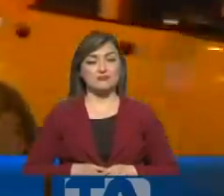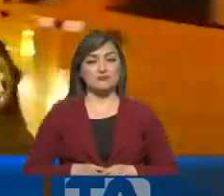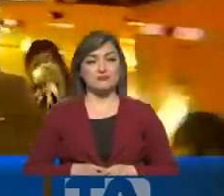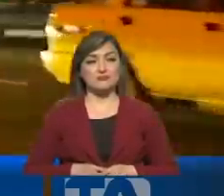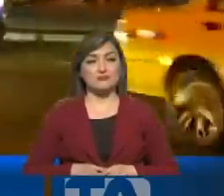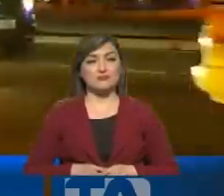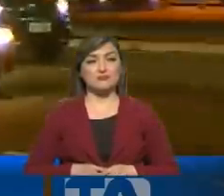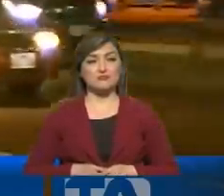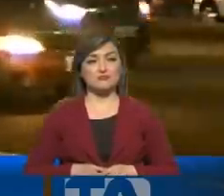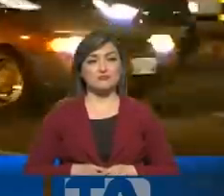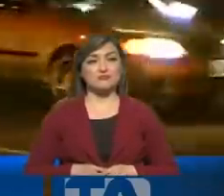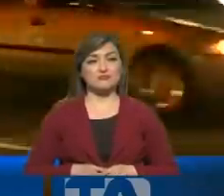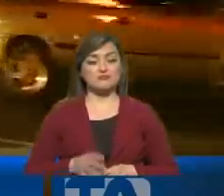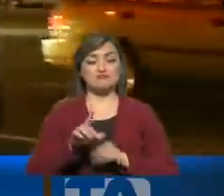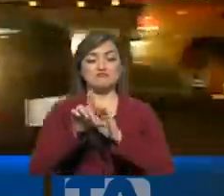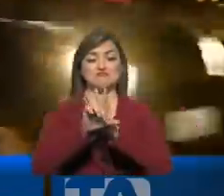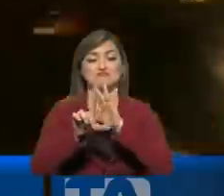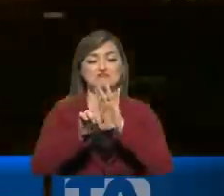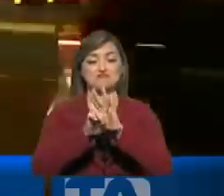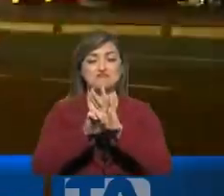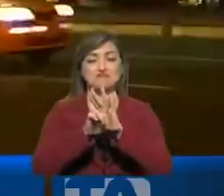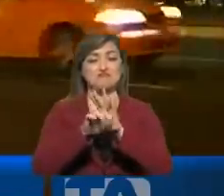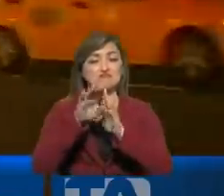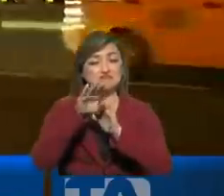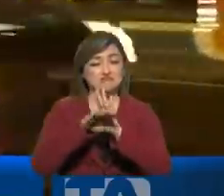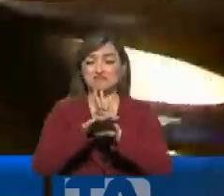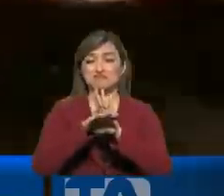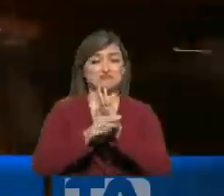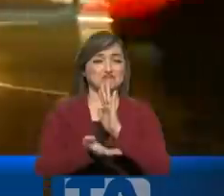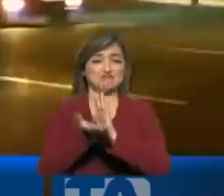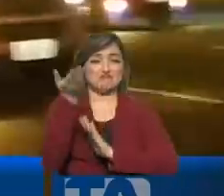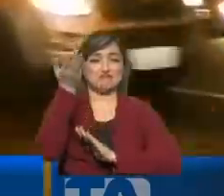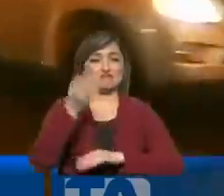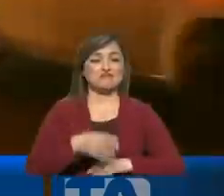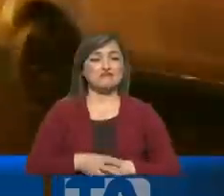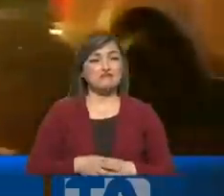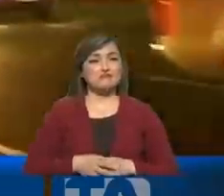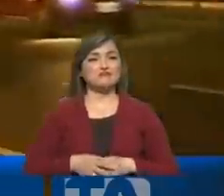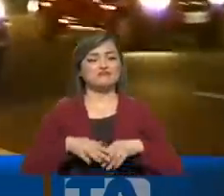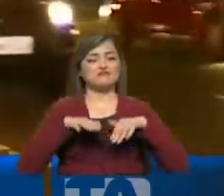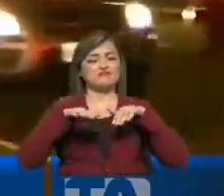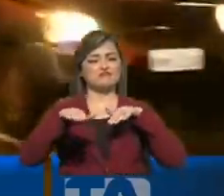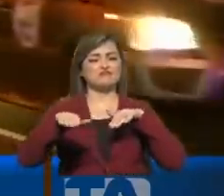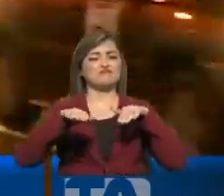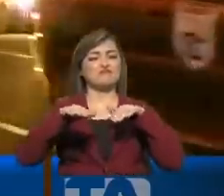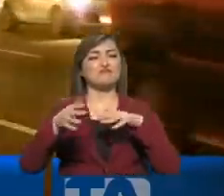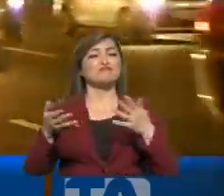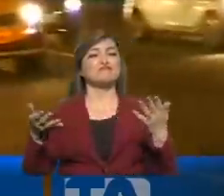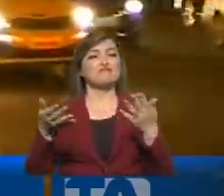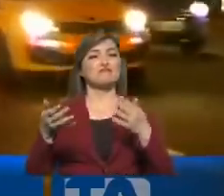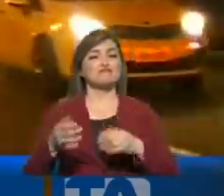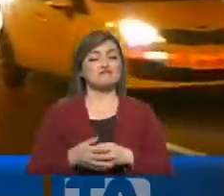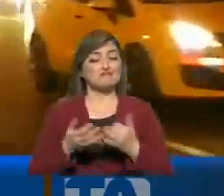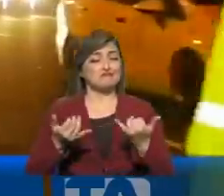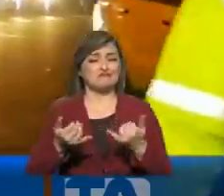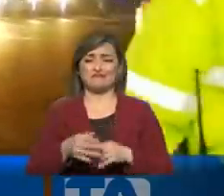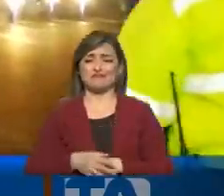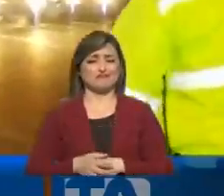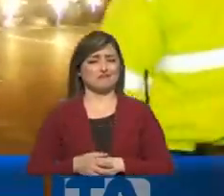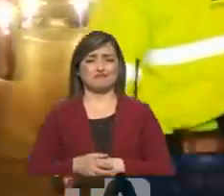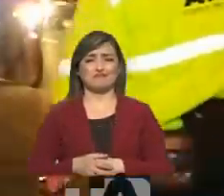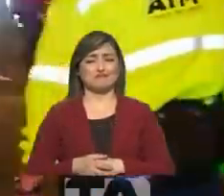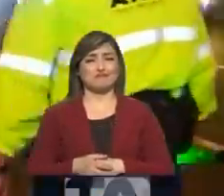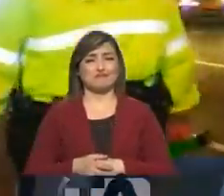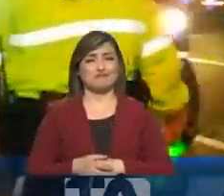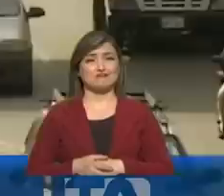hemos dicho, ya rige el toque de queda. Pero este intenso tráfico vehicular no es apenas de estos momentos. Se registra,